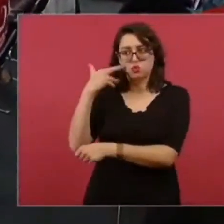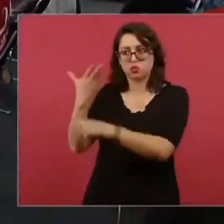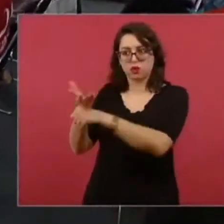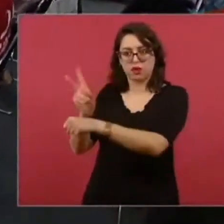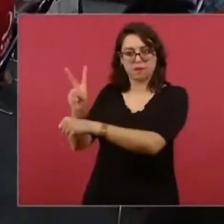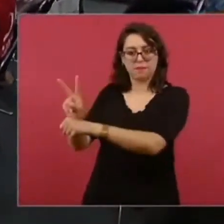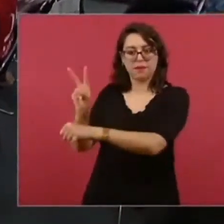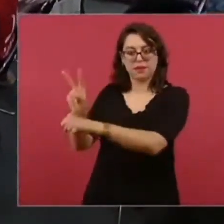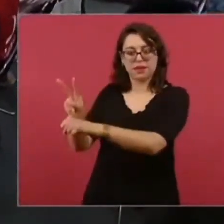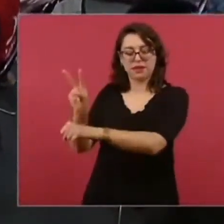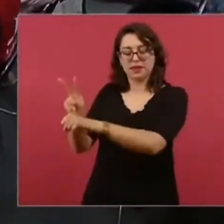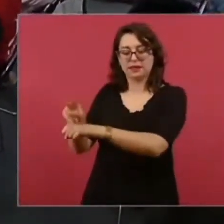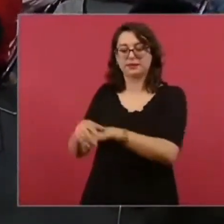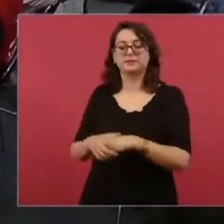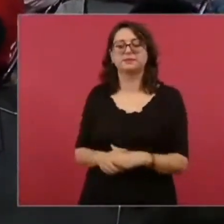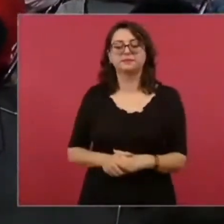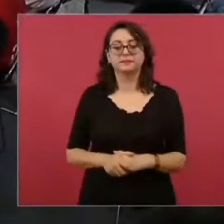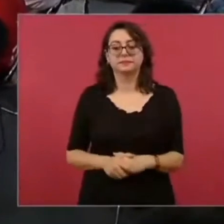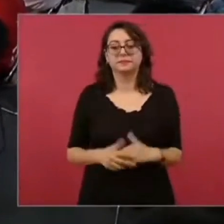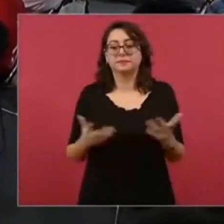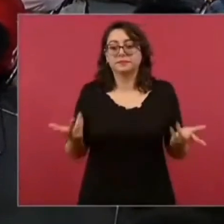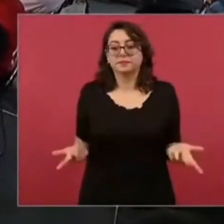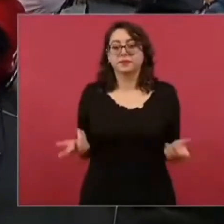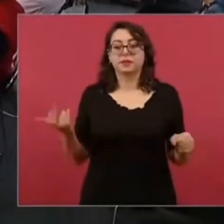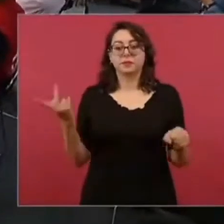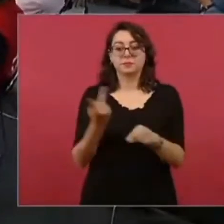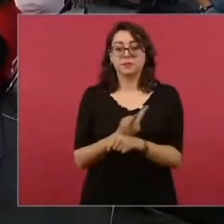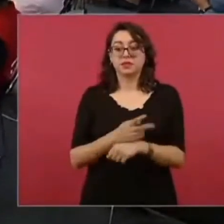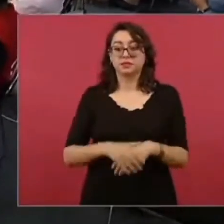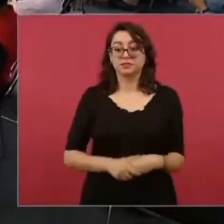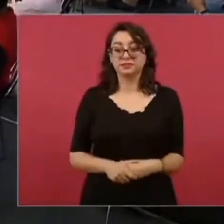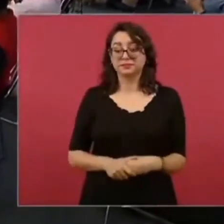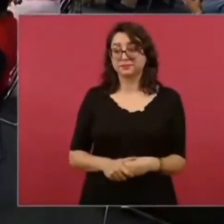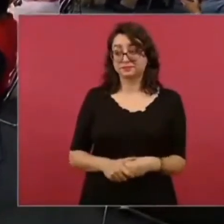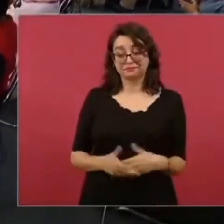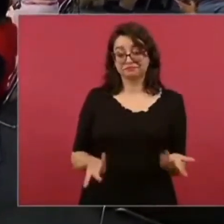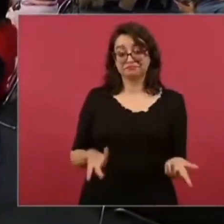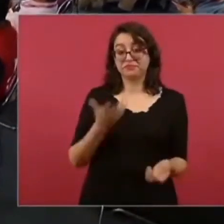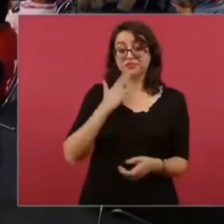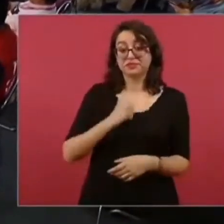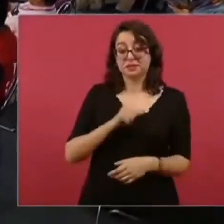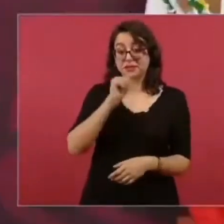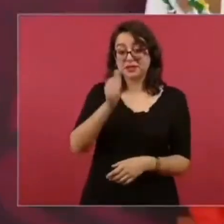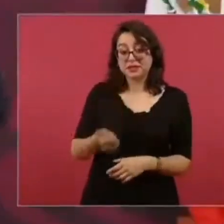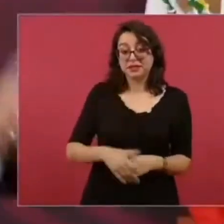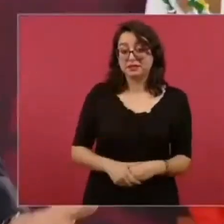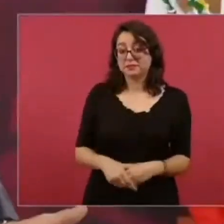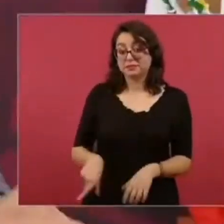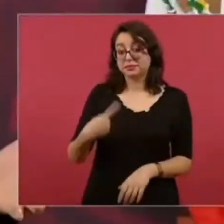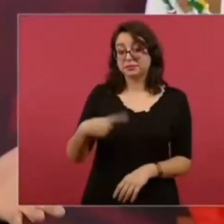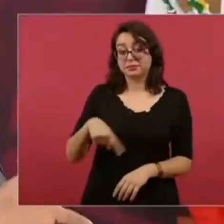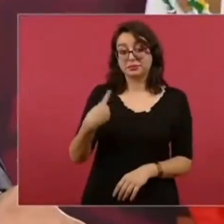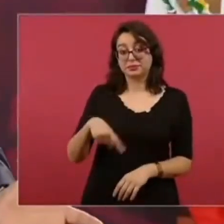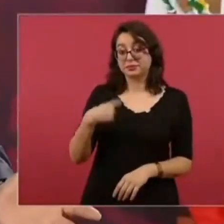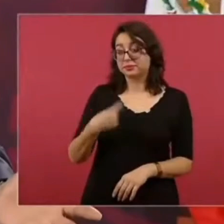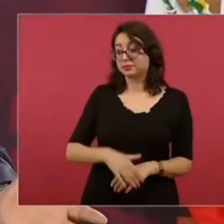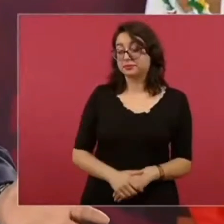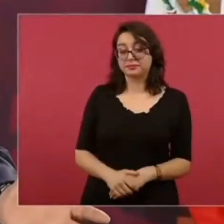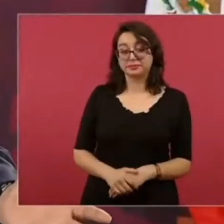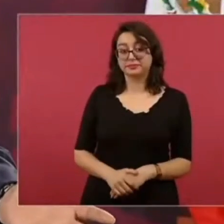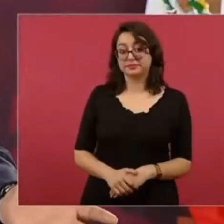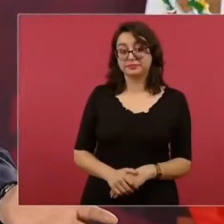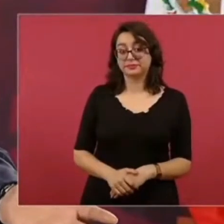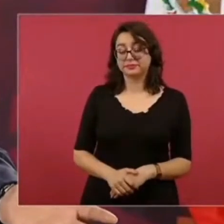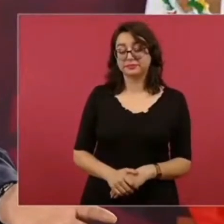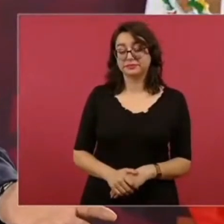Resulta, hablando de la judicatura, que no ha servido para nada. Para nada.